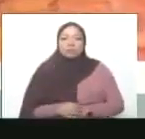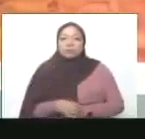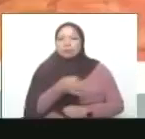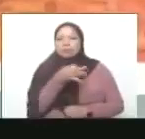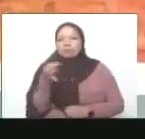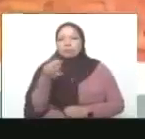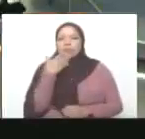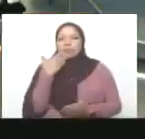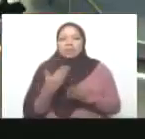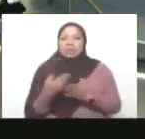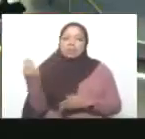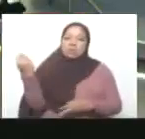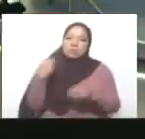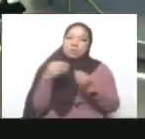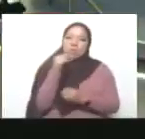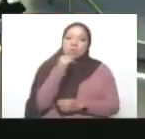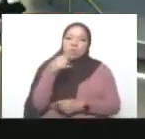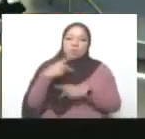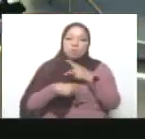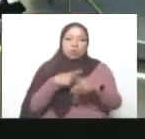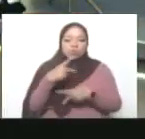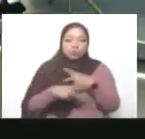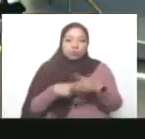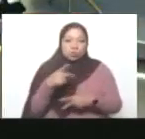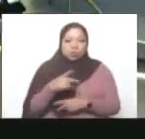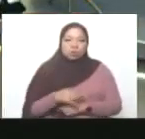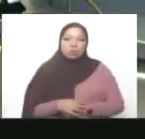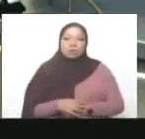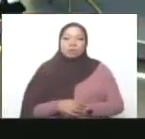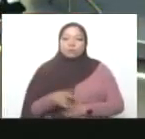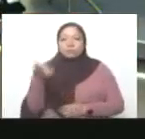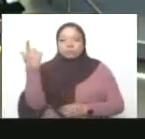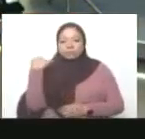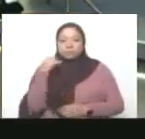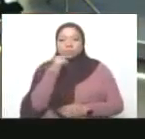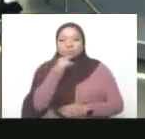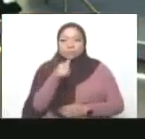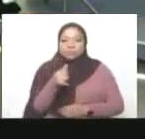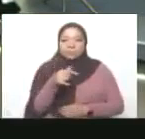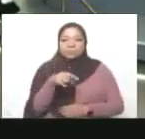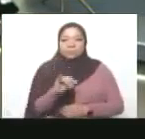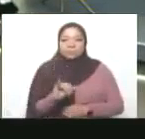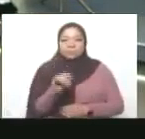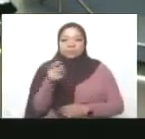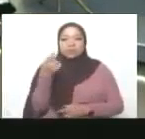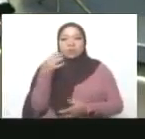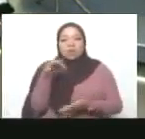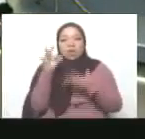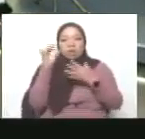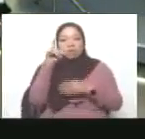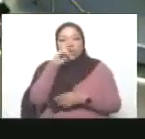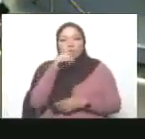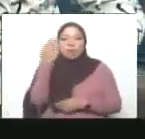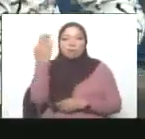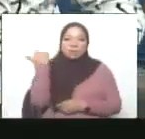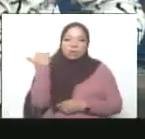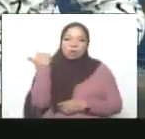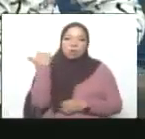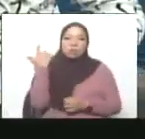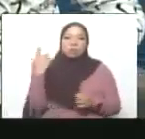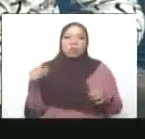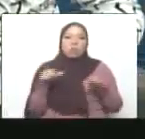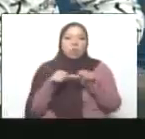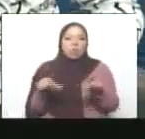Exquisito, Damari. ¿Qué más me dice de la producción? Eso que usted leyó son las notas que tuvo el café el año pasado y que aún las